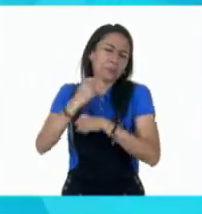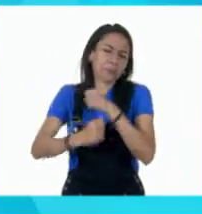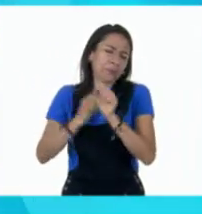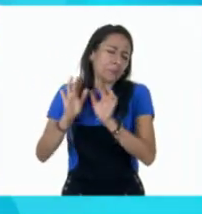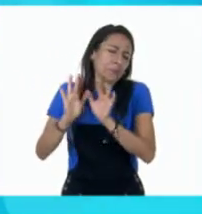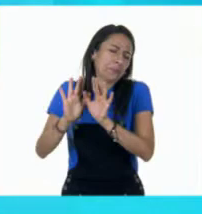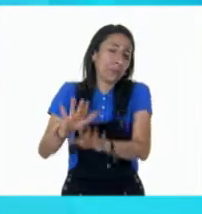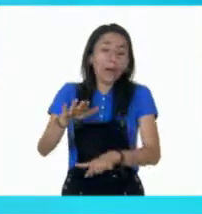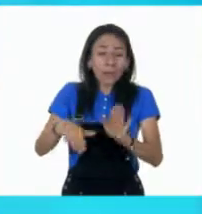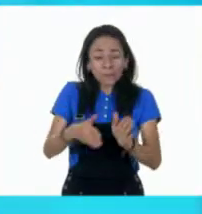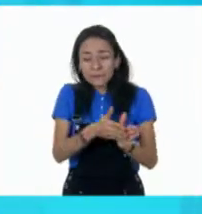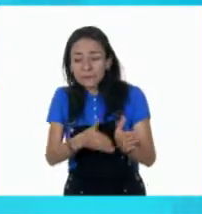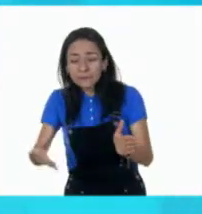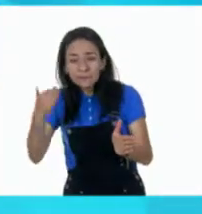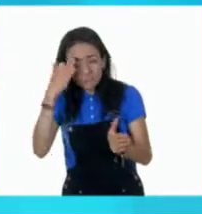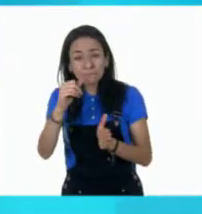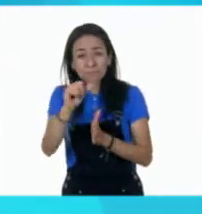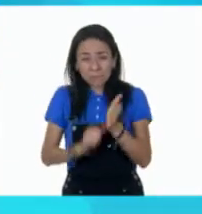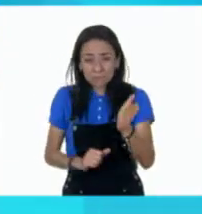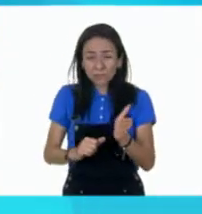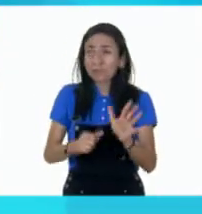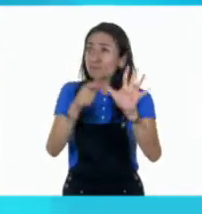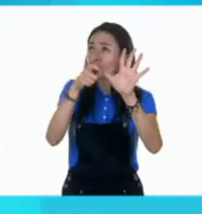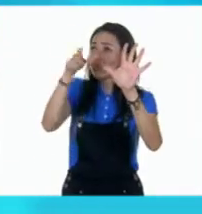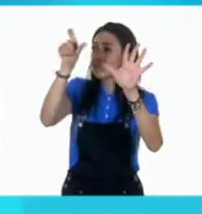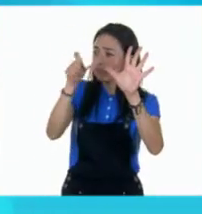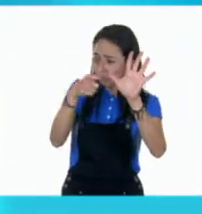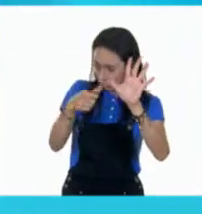caen las hojas.